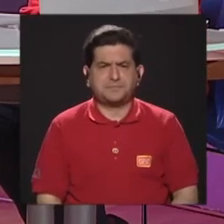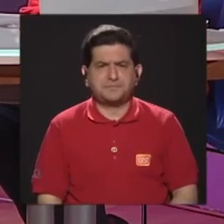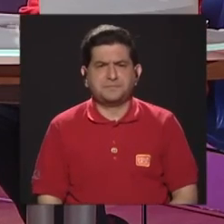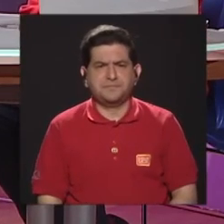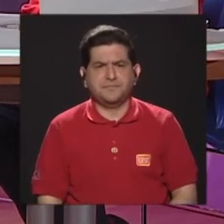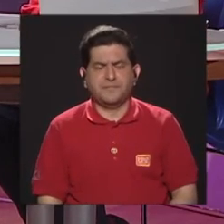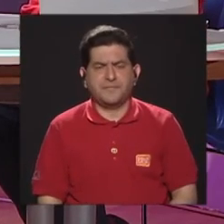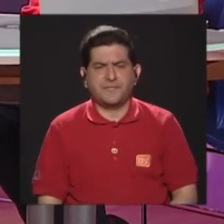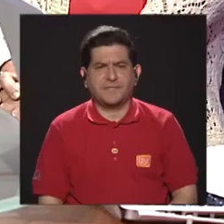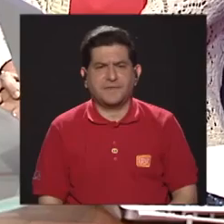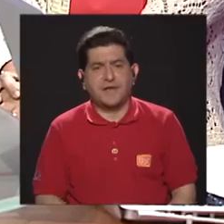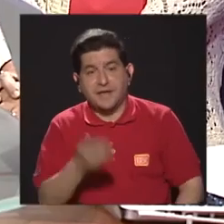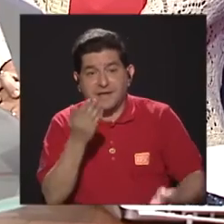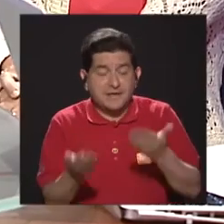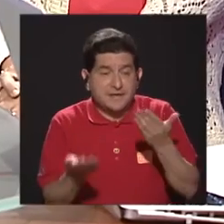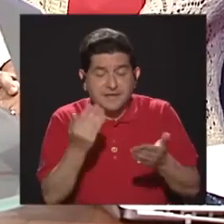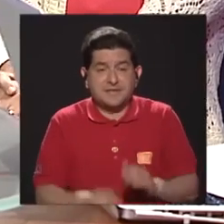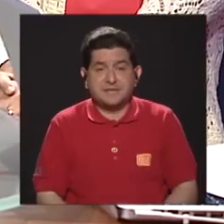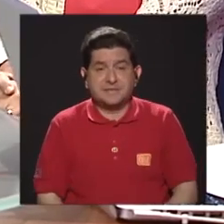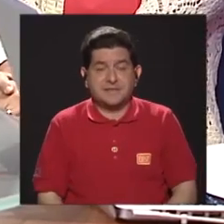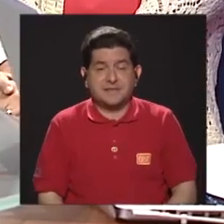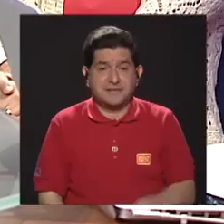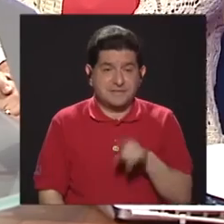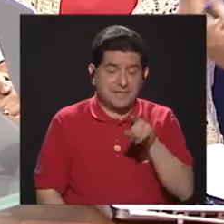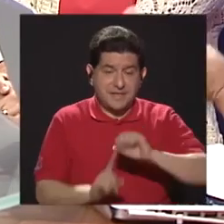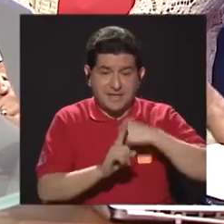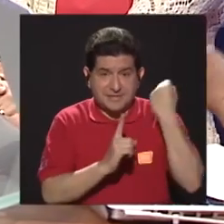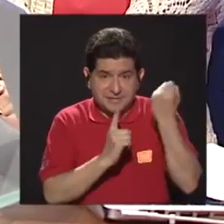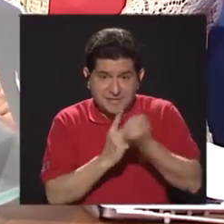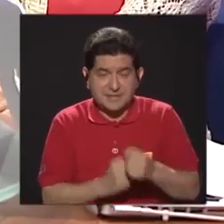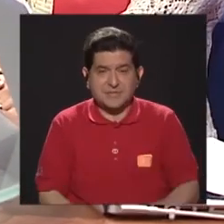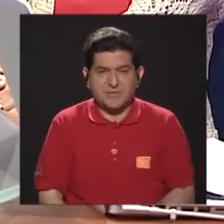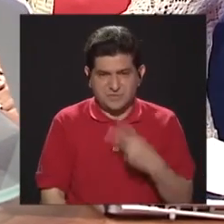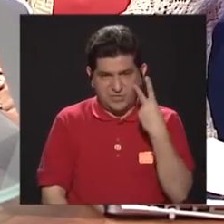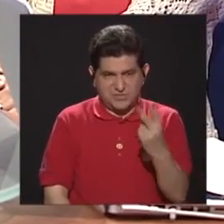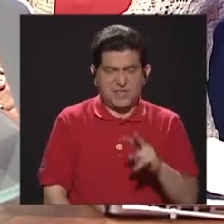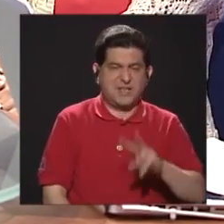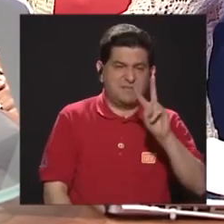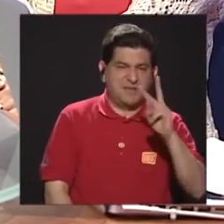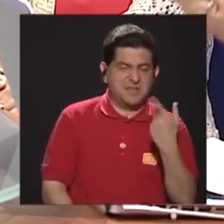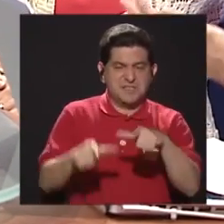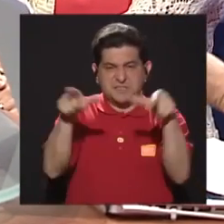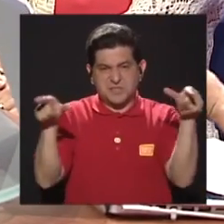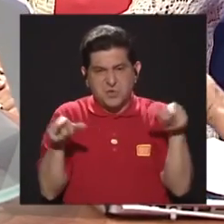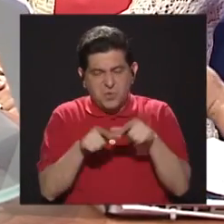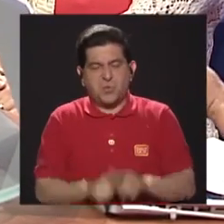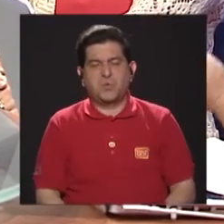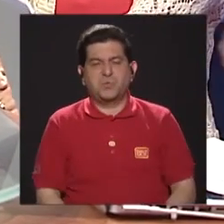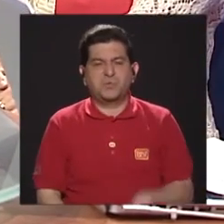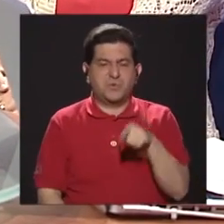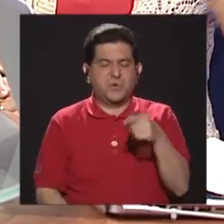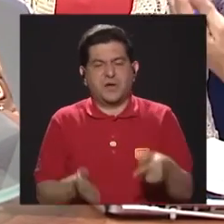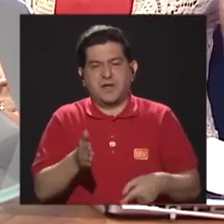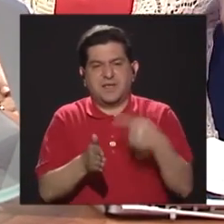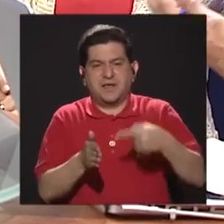Cumpliendo sin cumplir, ¿verdad? Siguen siendo vistas como segundonas, siempre ocupando puestos de